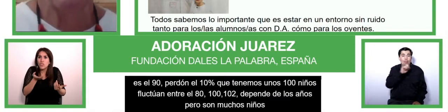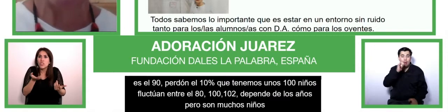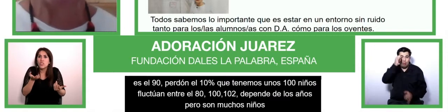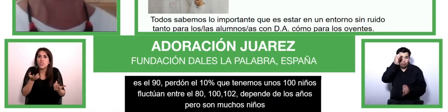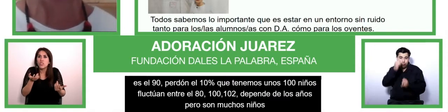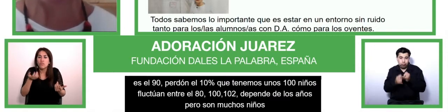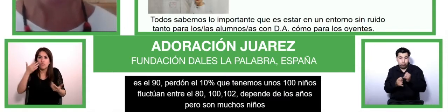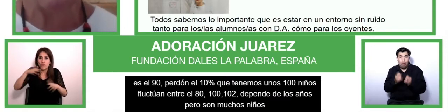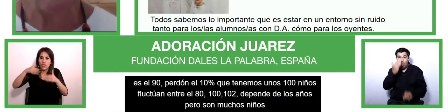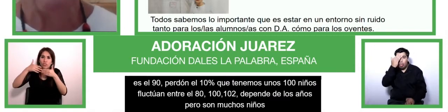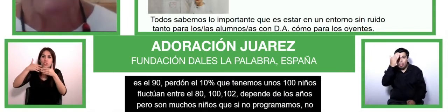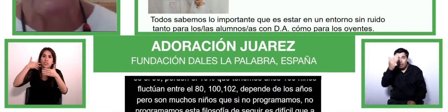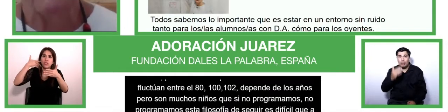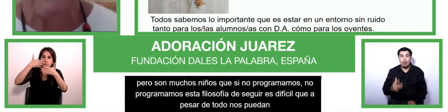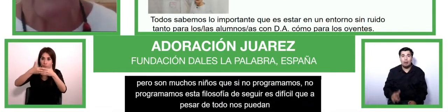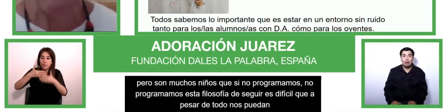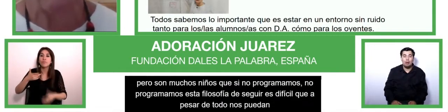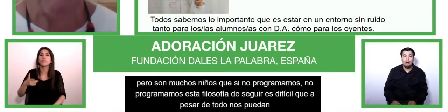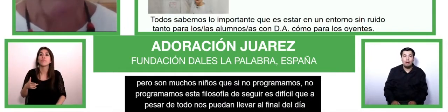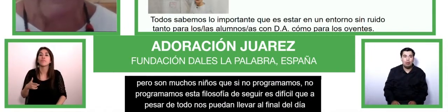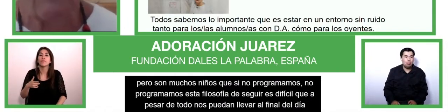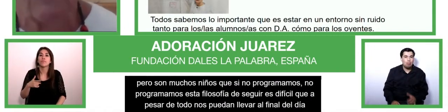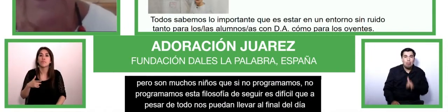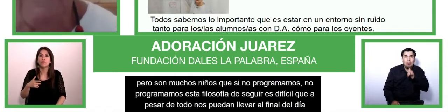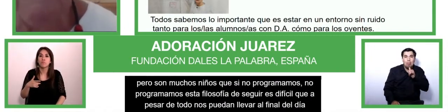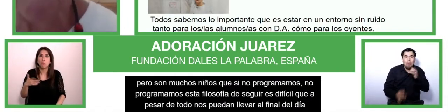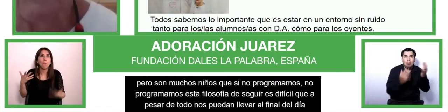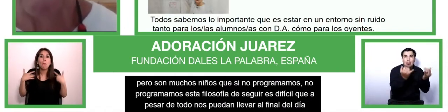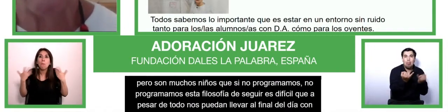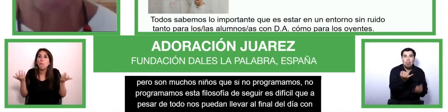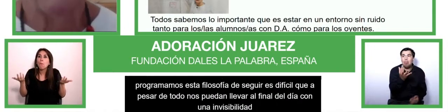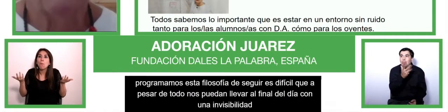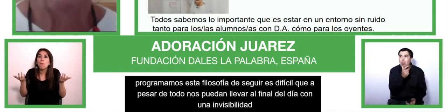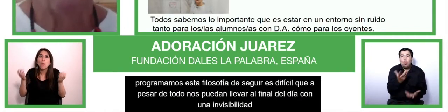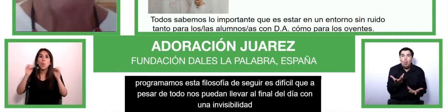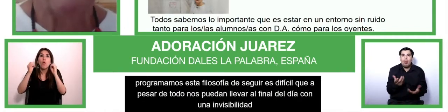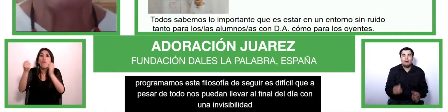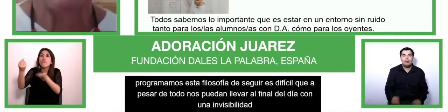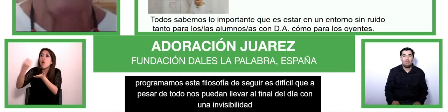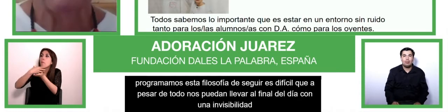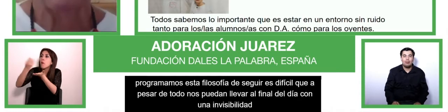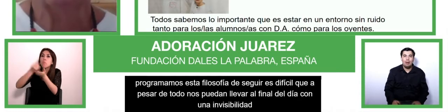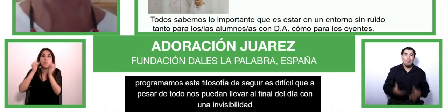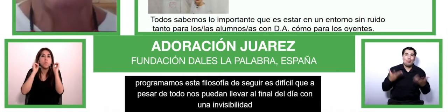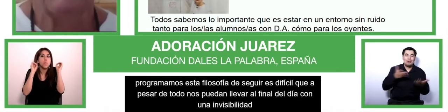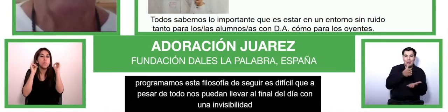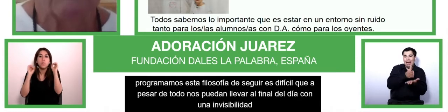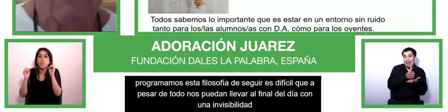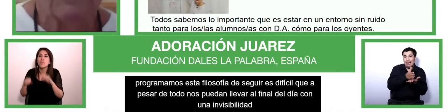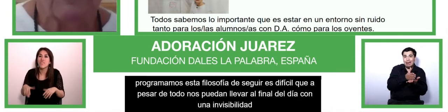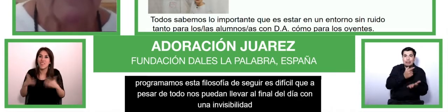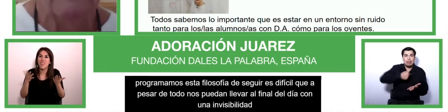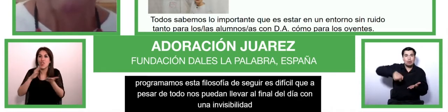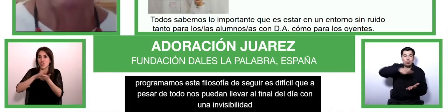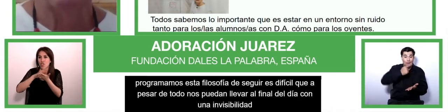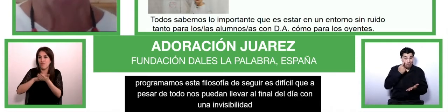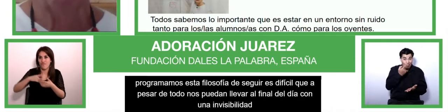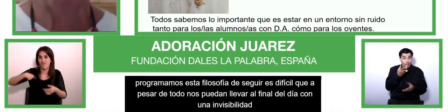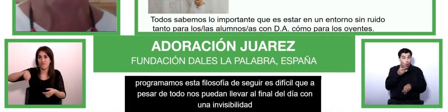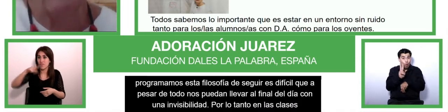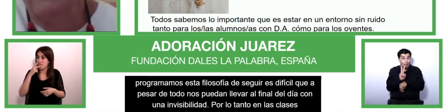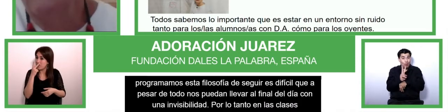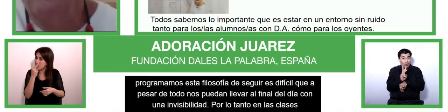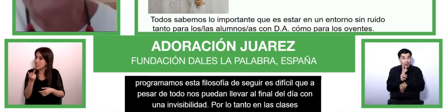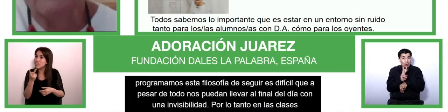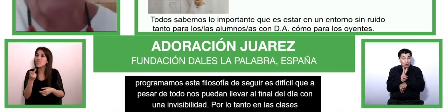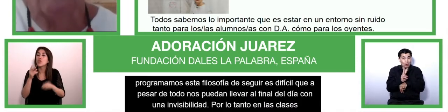una inteligibilidad, con haberse enterado de lo que les rodea. Por lo tanto, en las clases ven ustedes aquí una profesora profesora,